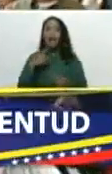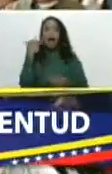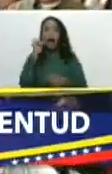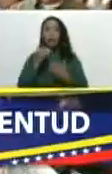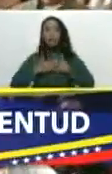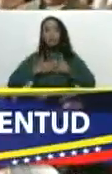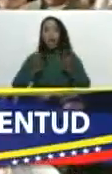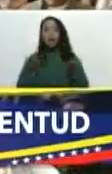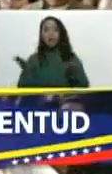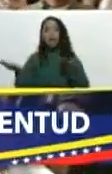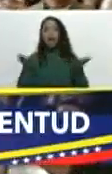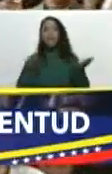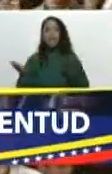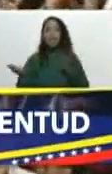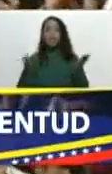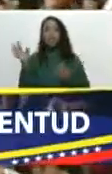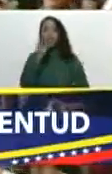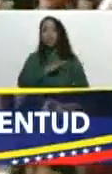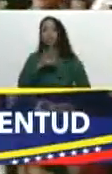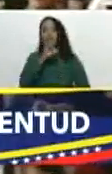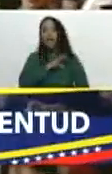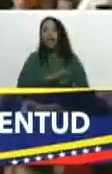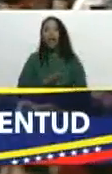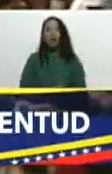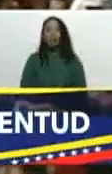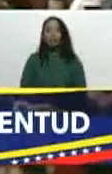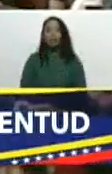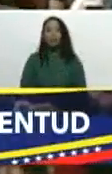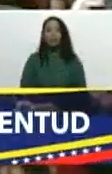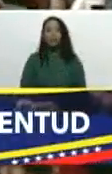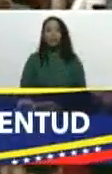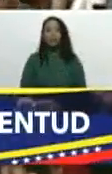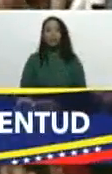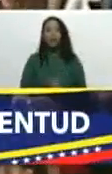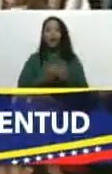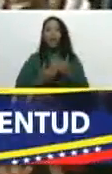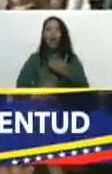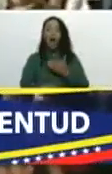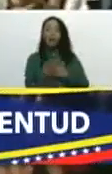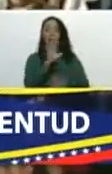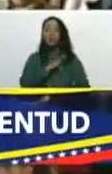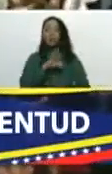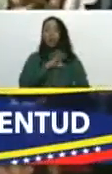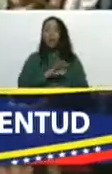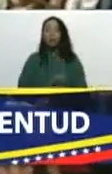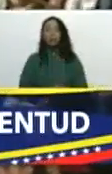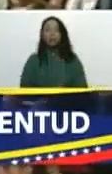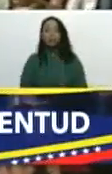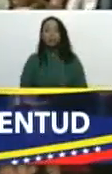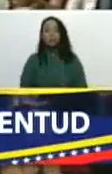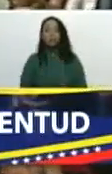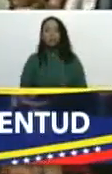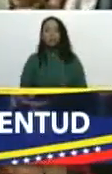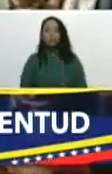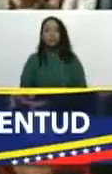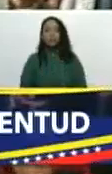servicio de la sociedad, del avance de la sociedad.